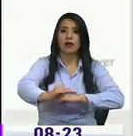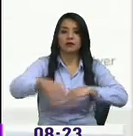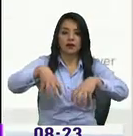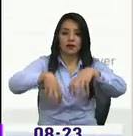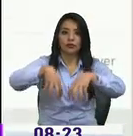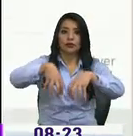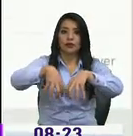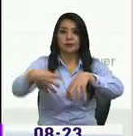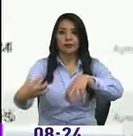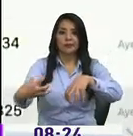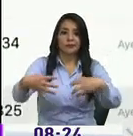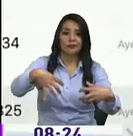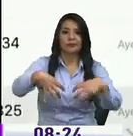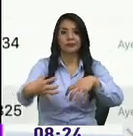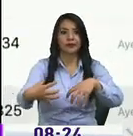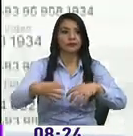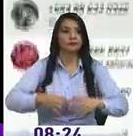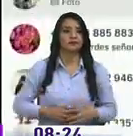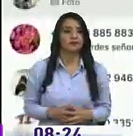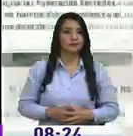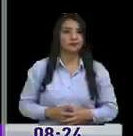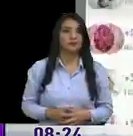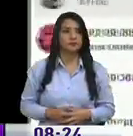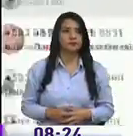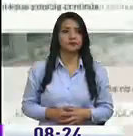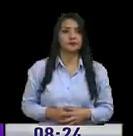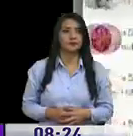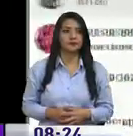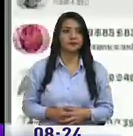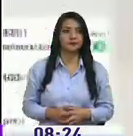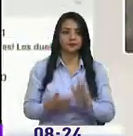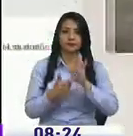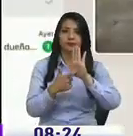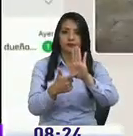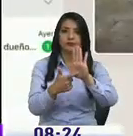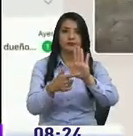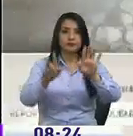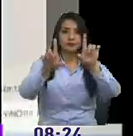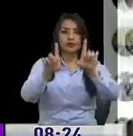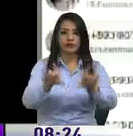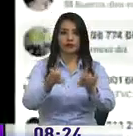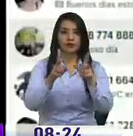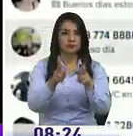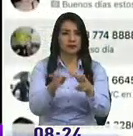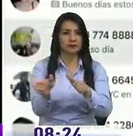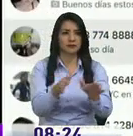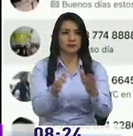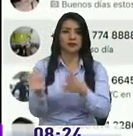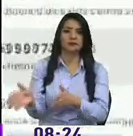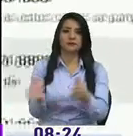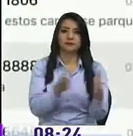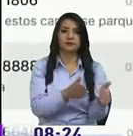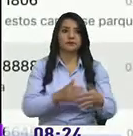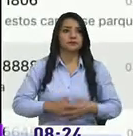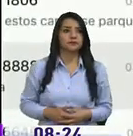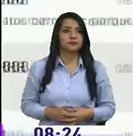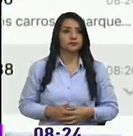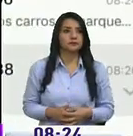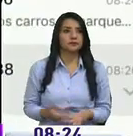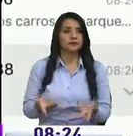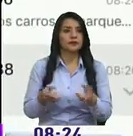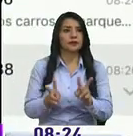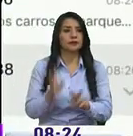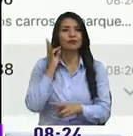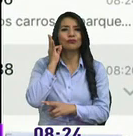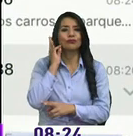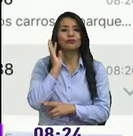adoquines se sigan saliendo. Terrible, ahí estamos viendo en imágenes, es lo mismo. Y esto aquí, este vecino tiene una queja, miren lo